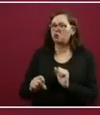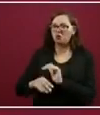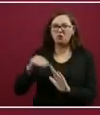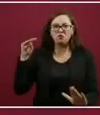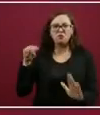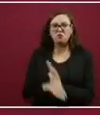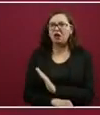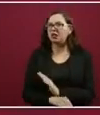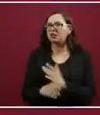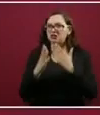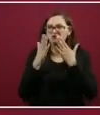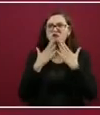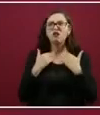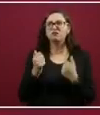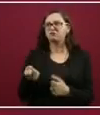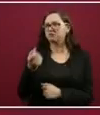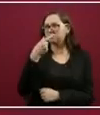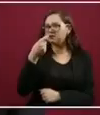medicamentos,